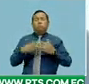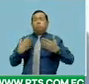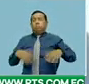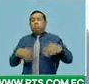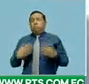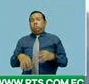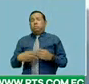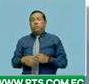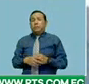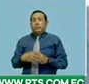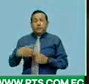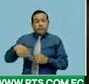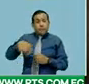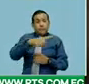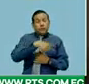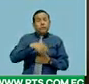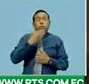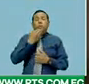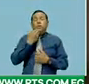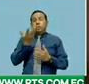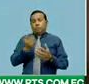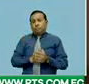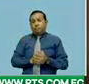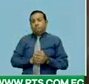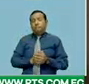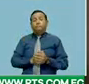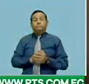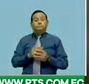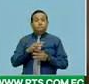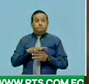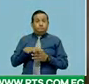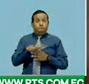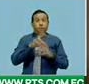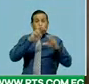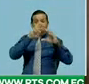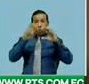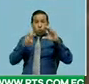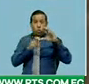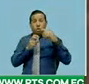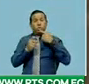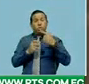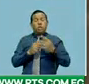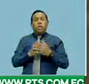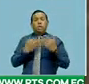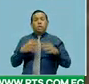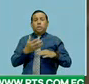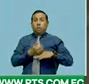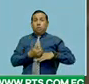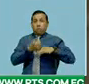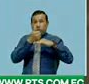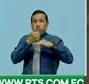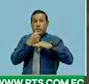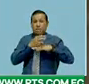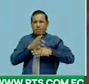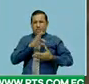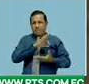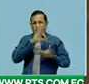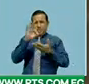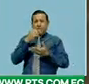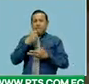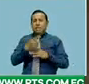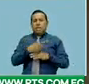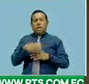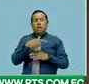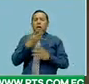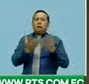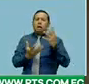600 millones al año. El panorama para el sector no es alentador, dice Norman Bock, representante hotelero, cuando las restricciones